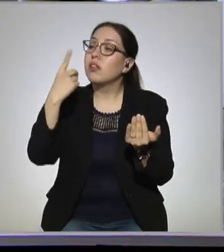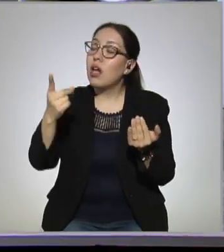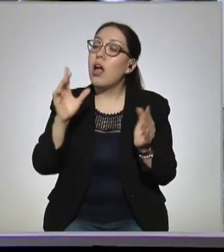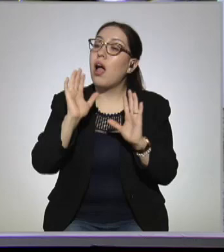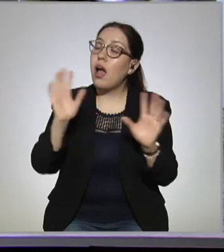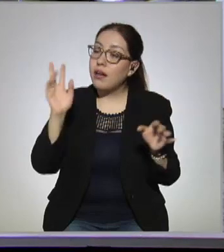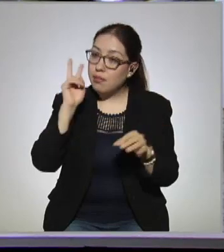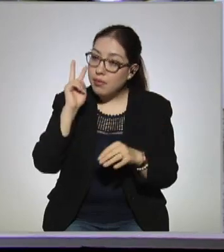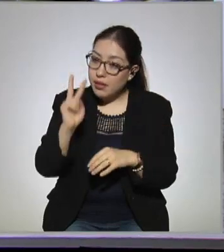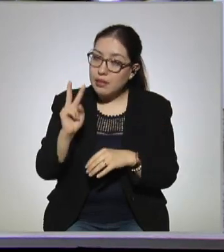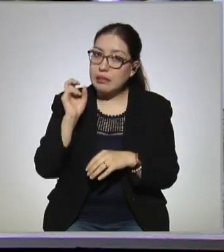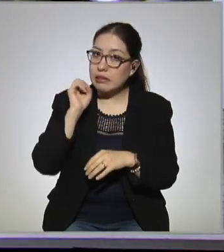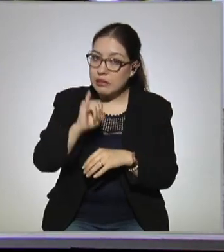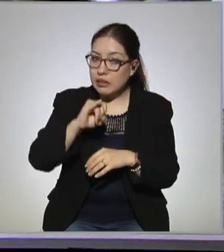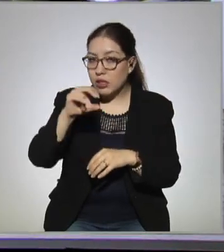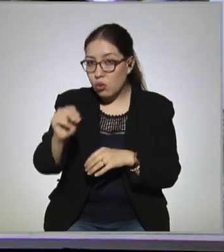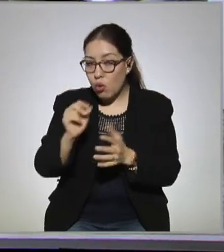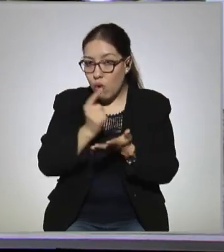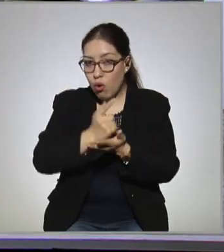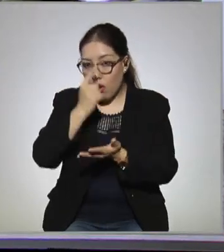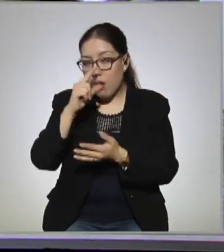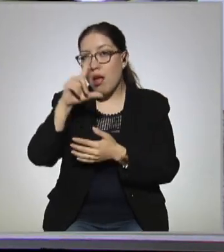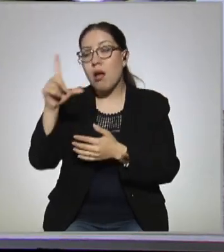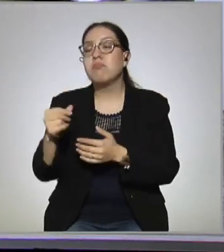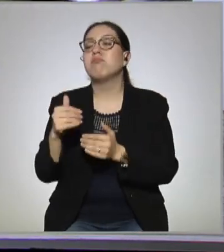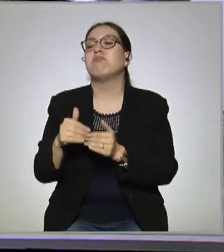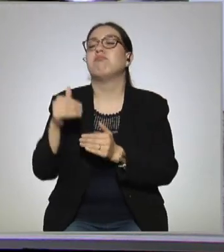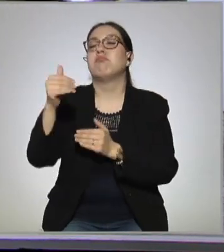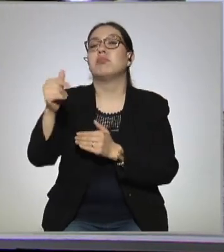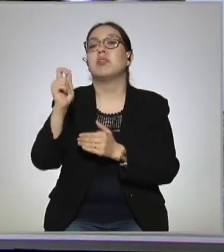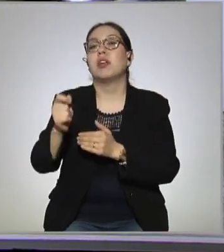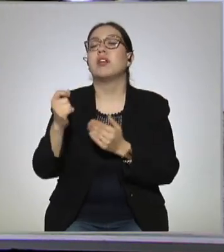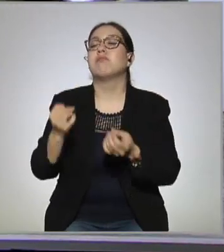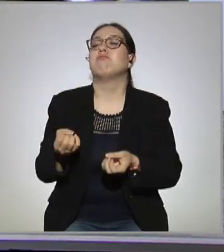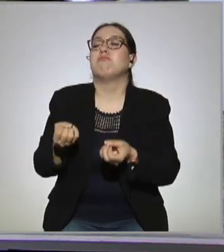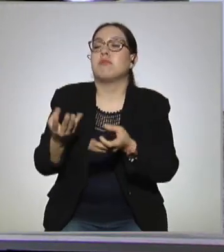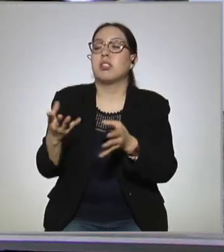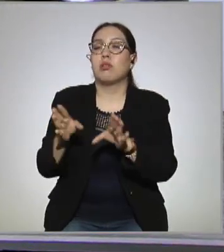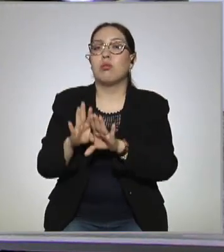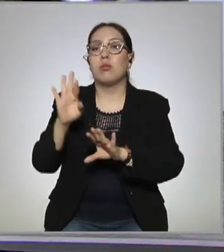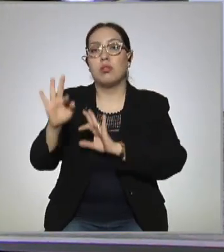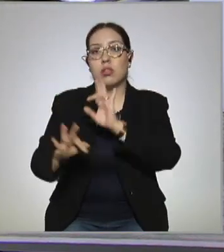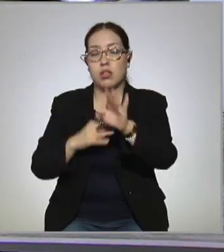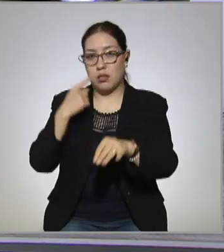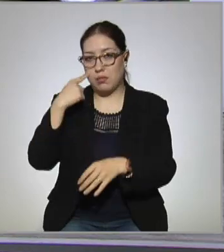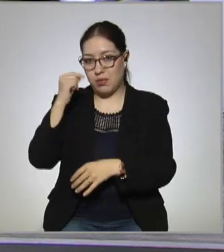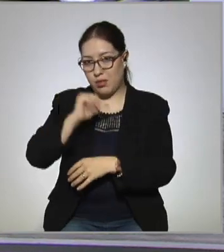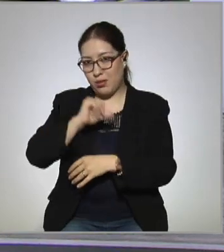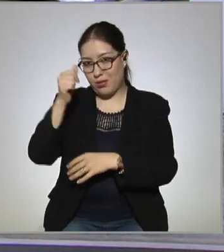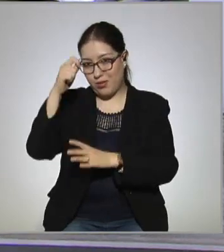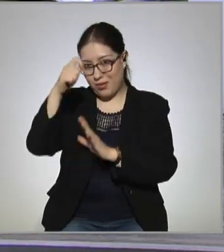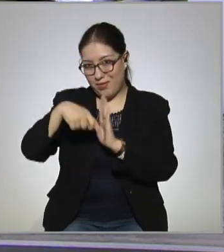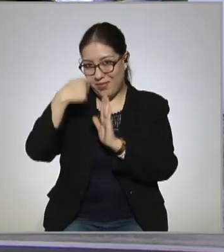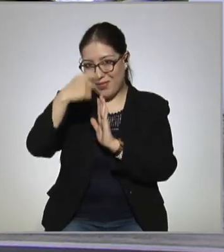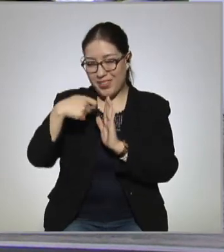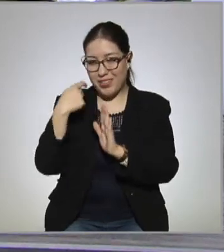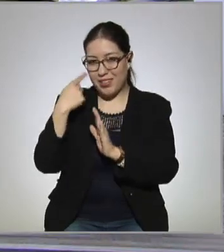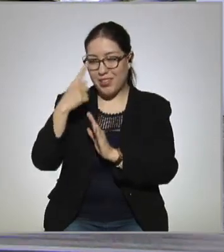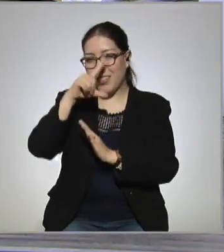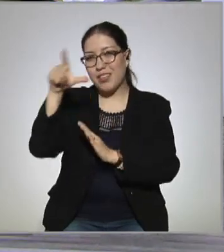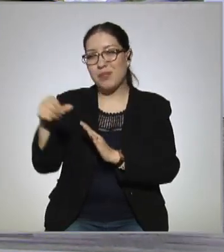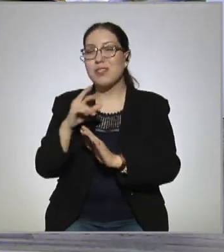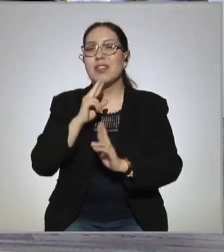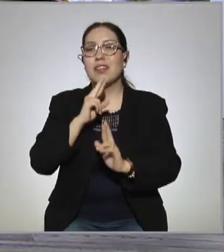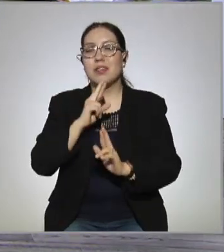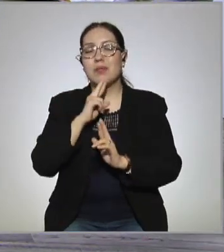tu situación del manguito rotador para pasar al siguiente paso, que es ofrecerte un tratamiento. Y tenemos una cápsula también que nos habla de tratamiento y ahorita los especialistas